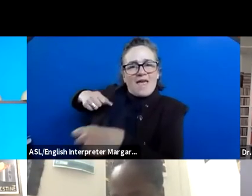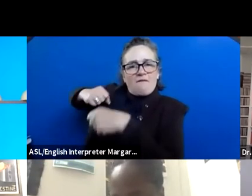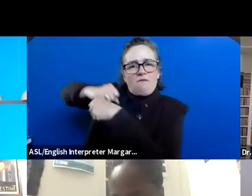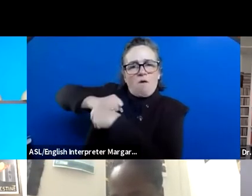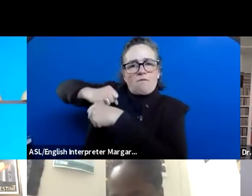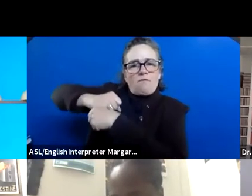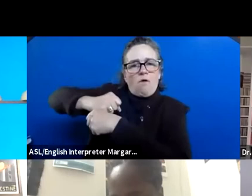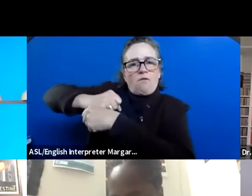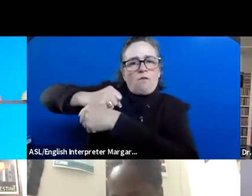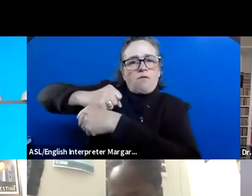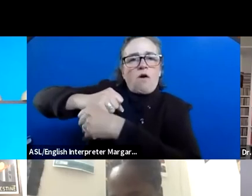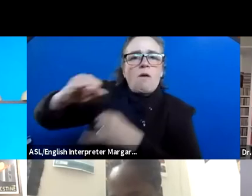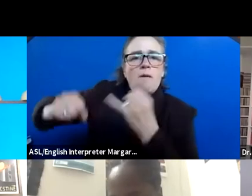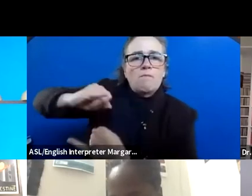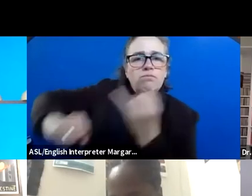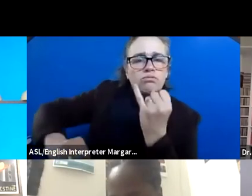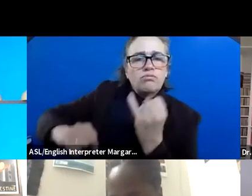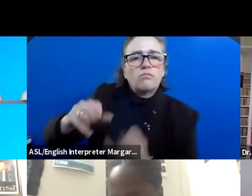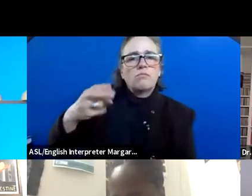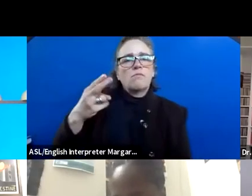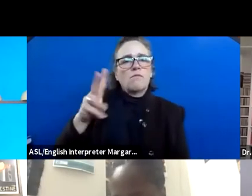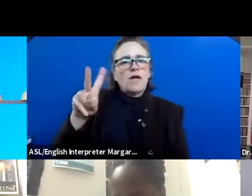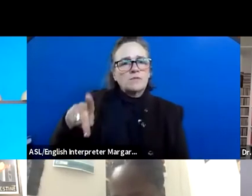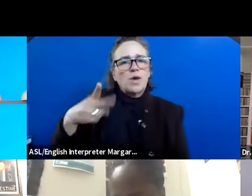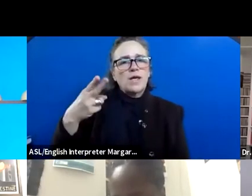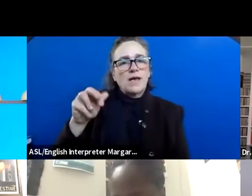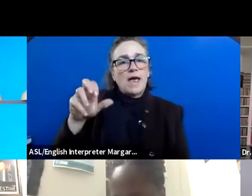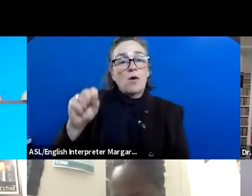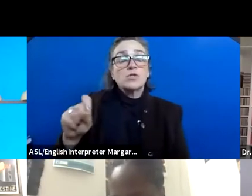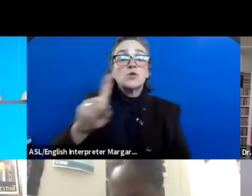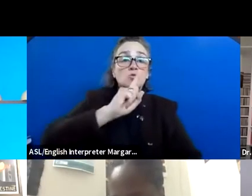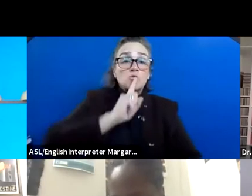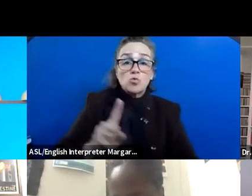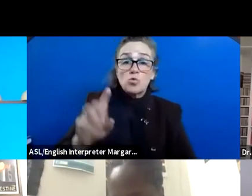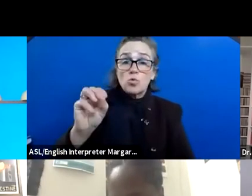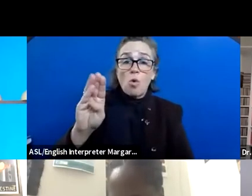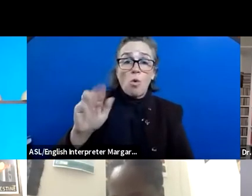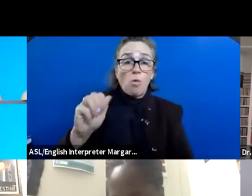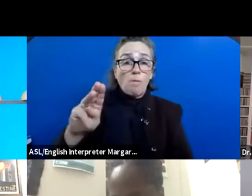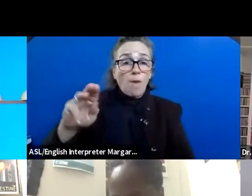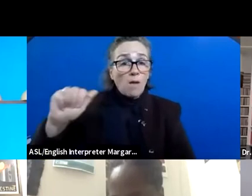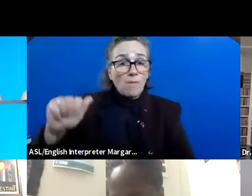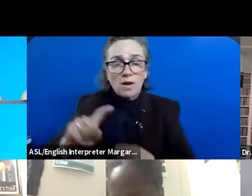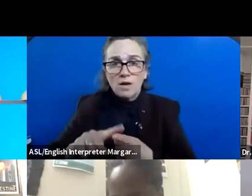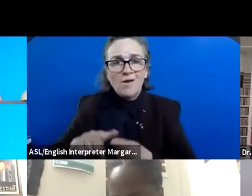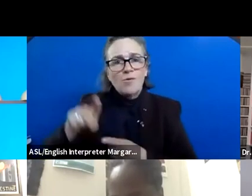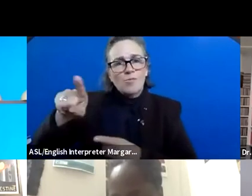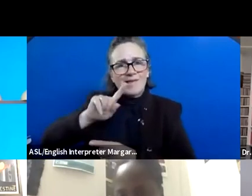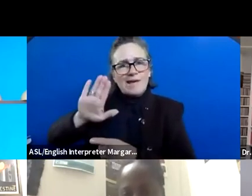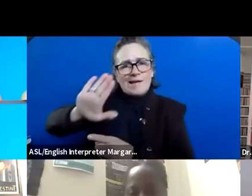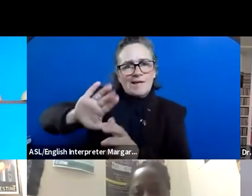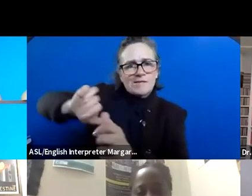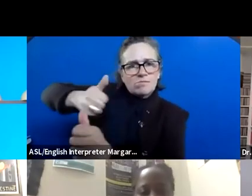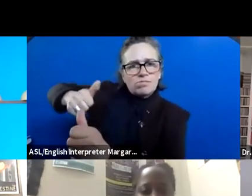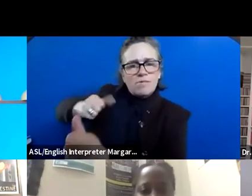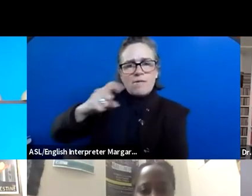hubiera logrado ser presidente si este movimiento de las Panteras Negras no hubiera hecho lo que hizo.